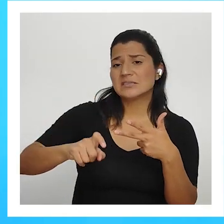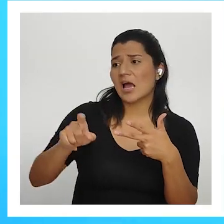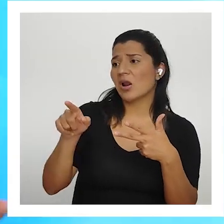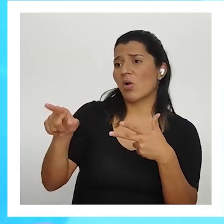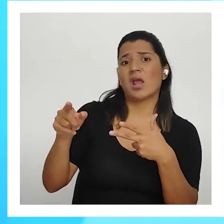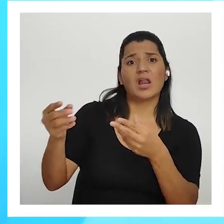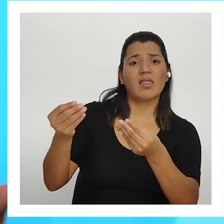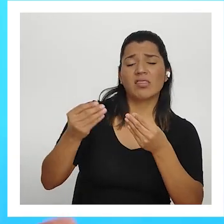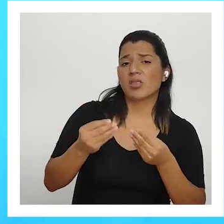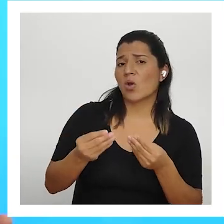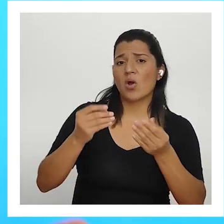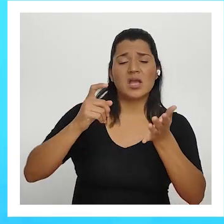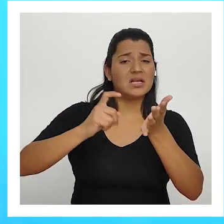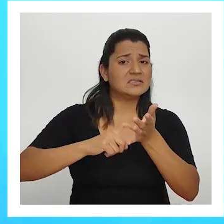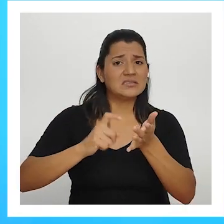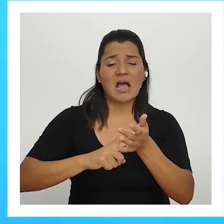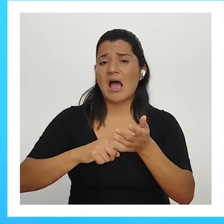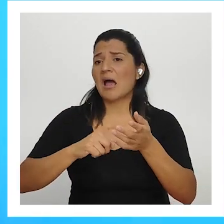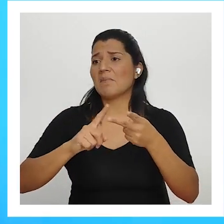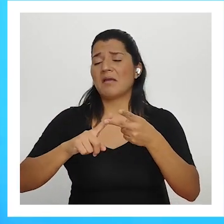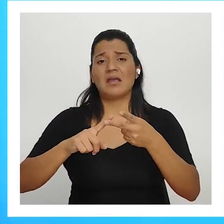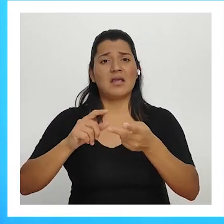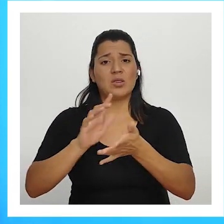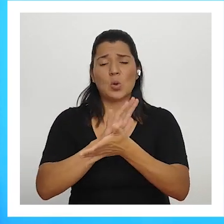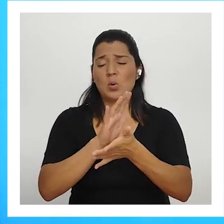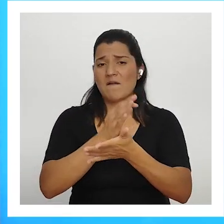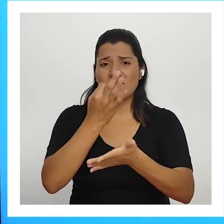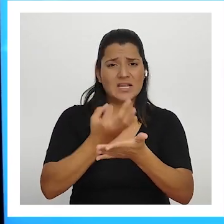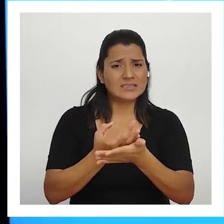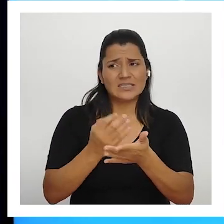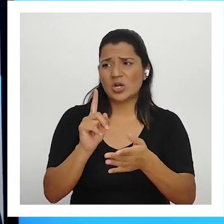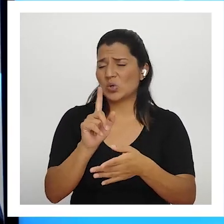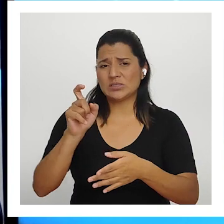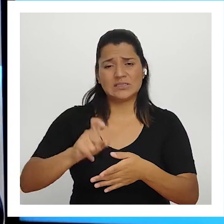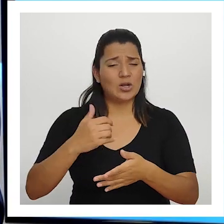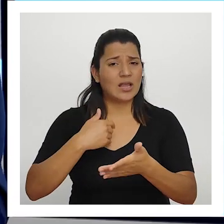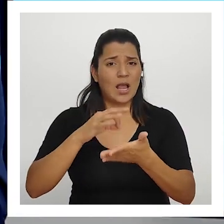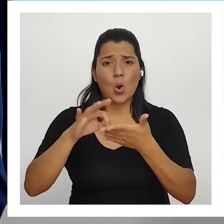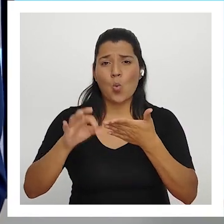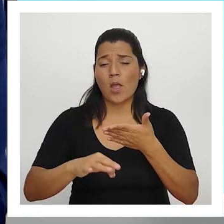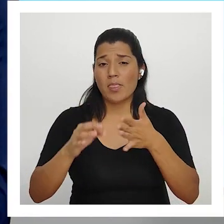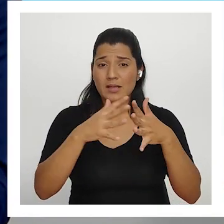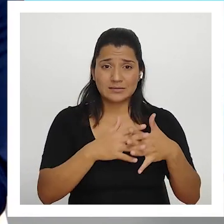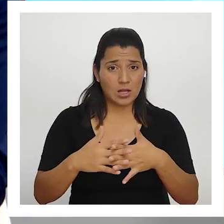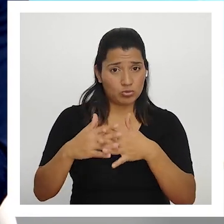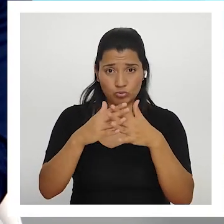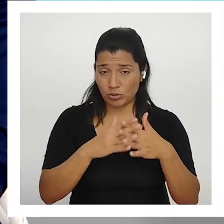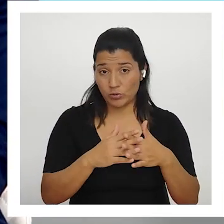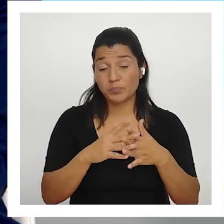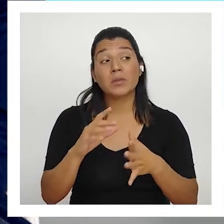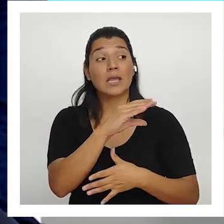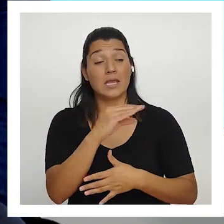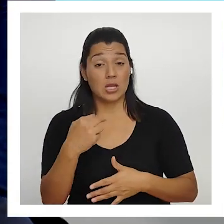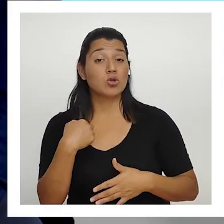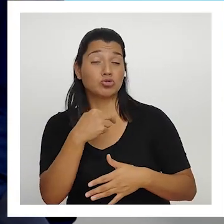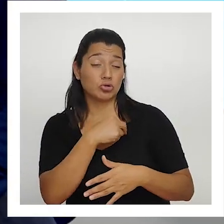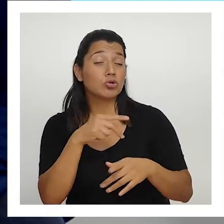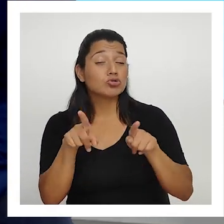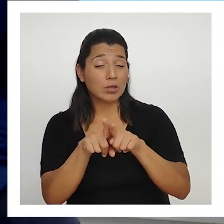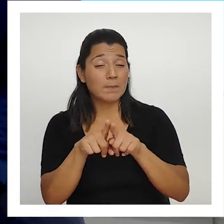dinero a nombre de individuos del gobierno de los Estados Unidos, que no se utilizan los métodos de envío